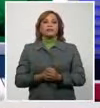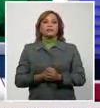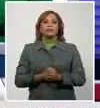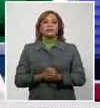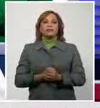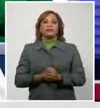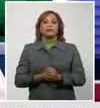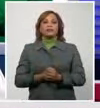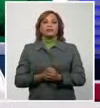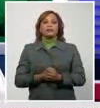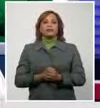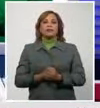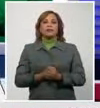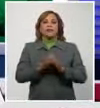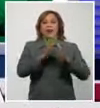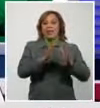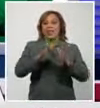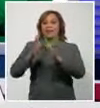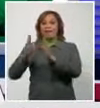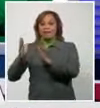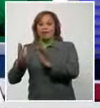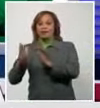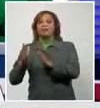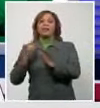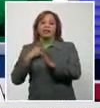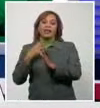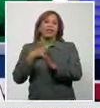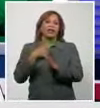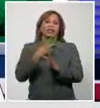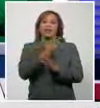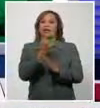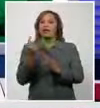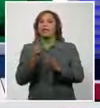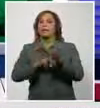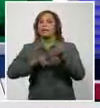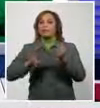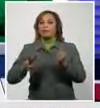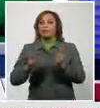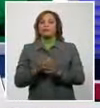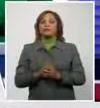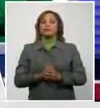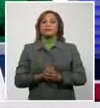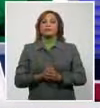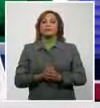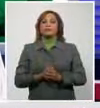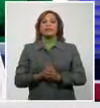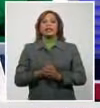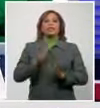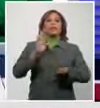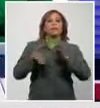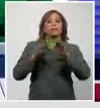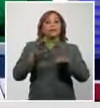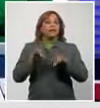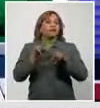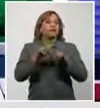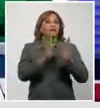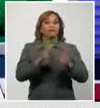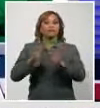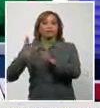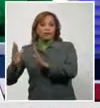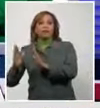la fase y las etapas en que se encuentra cada territorio. Y que en dependencia de eso